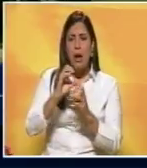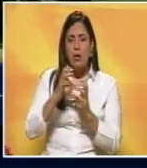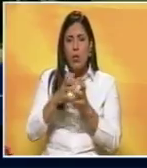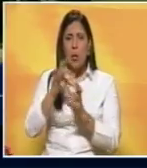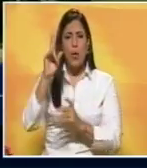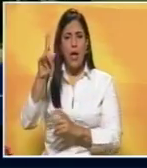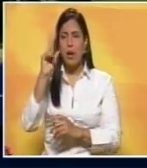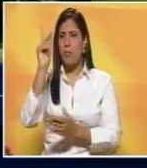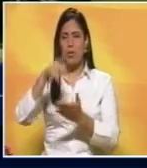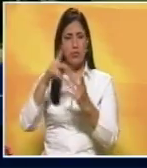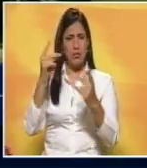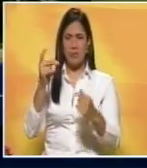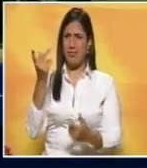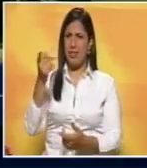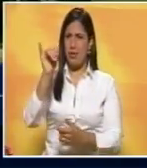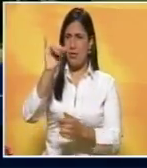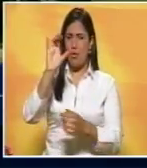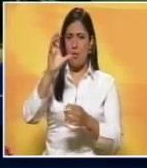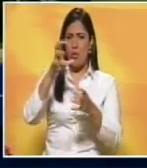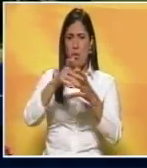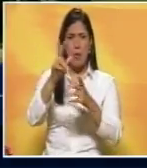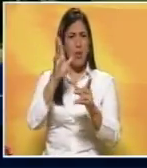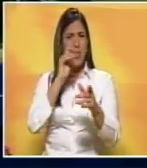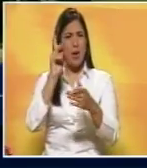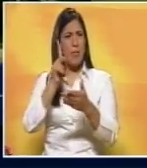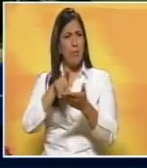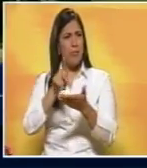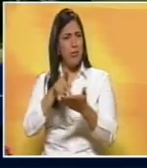no va a participar. Es que el Causa R no es un partido político.